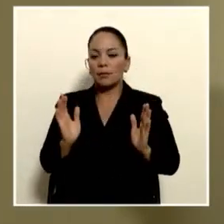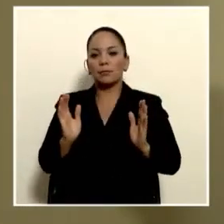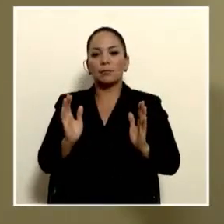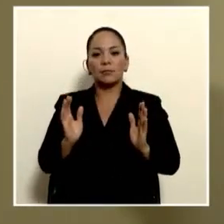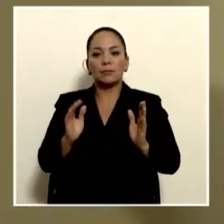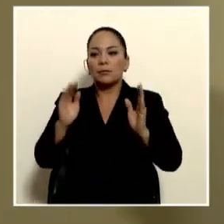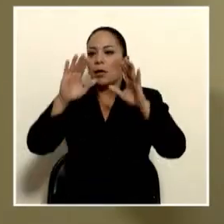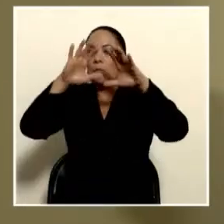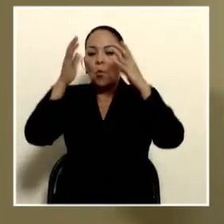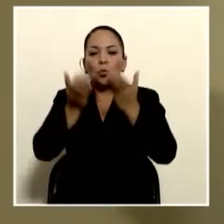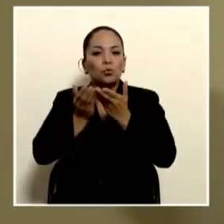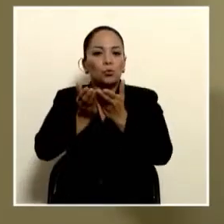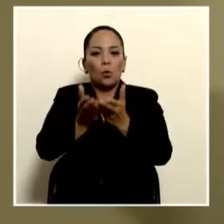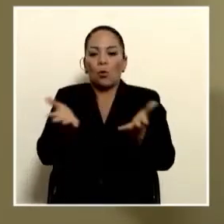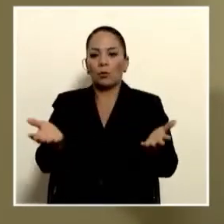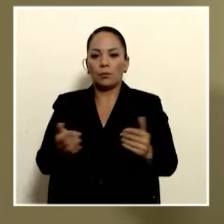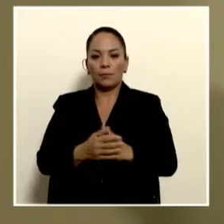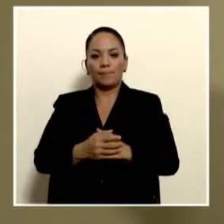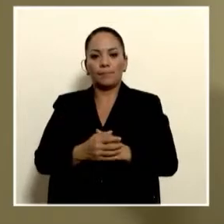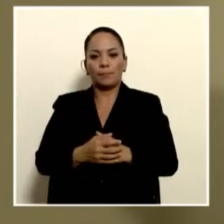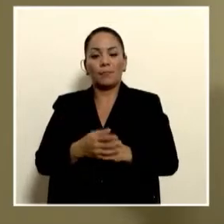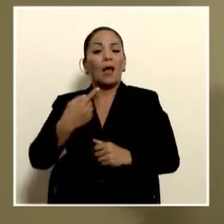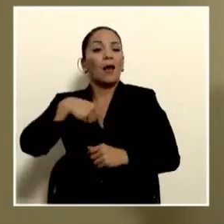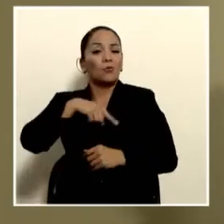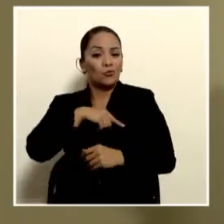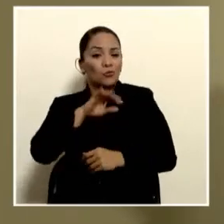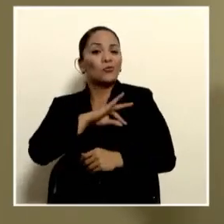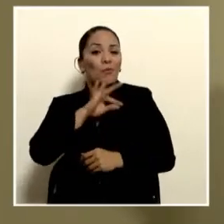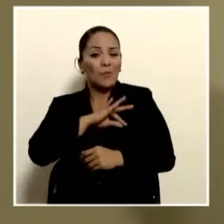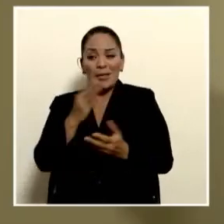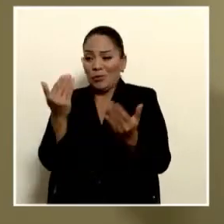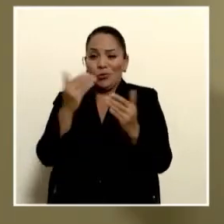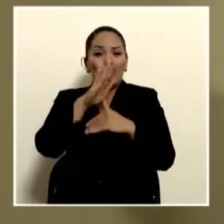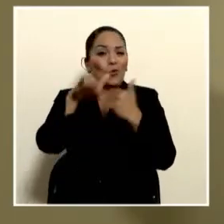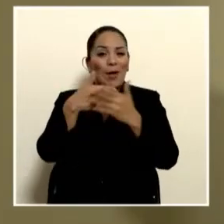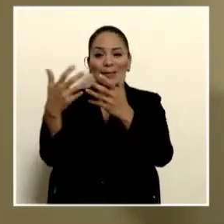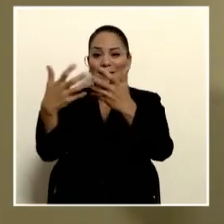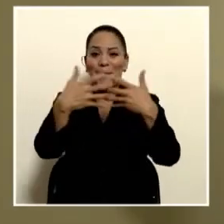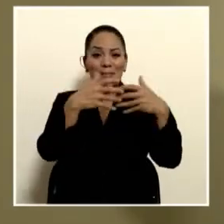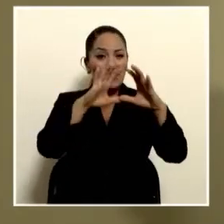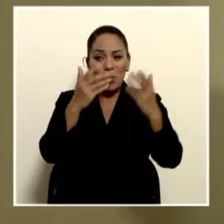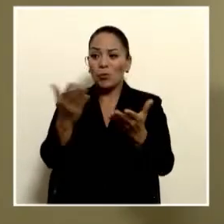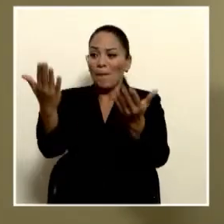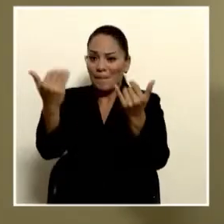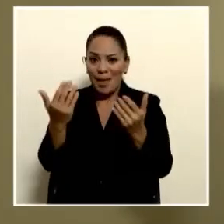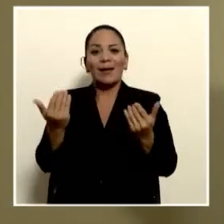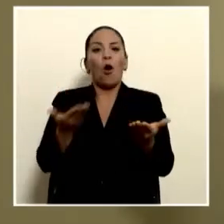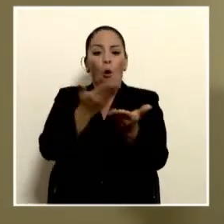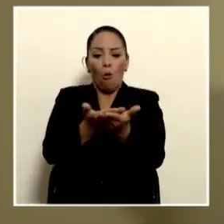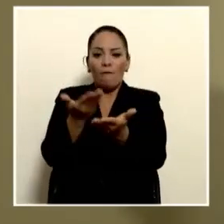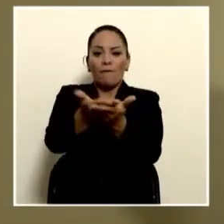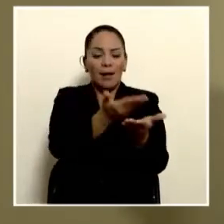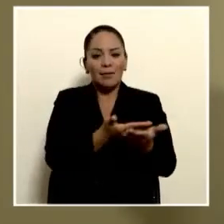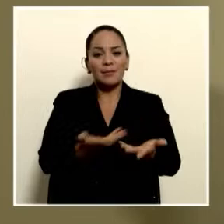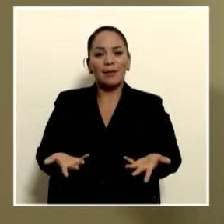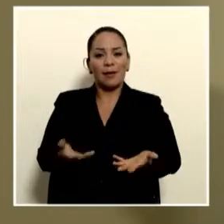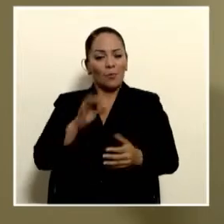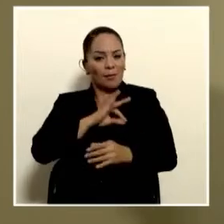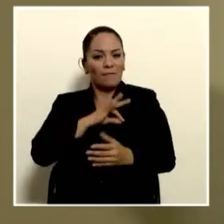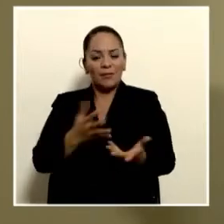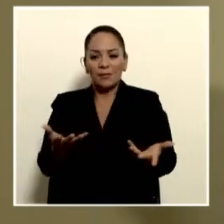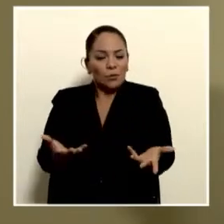del mundo. A nosotros nos conviene que vengan todas y que ofrezcan.